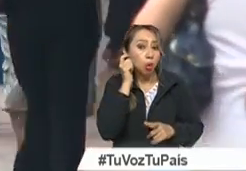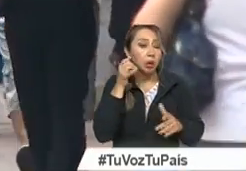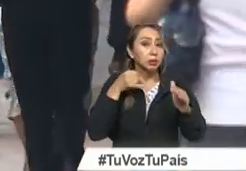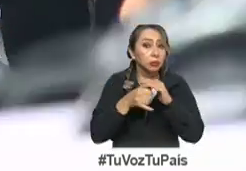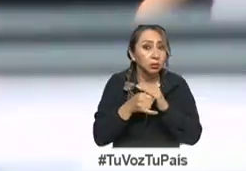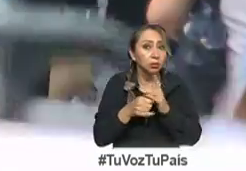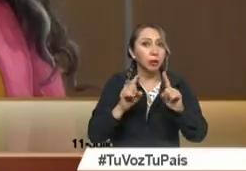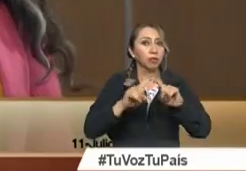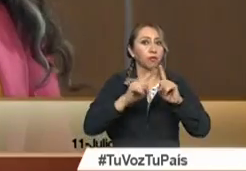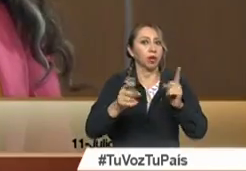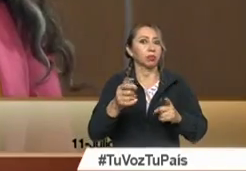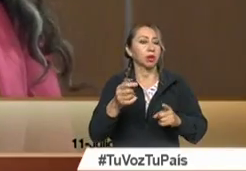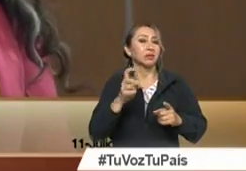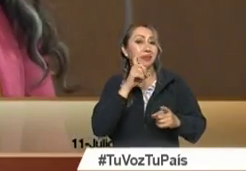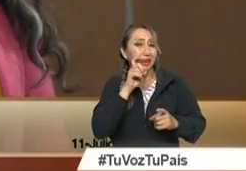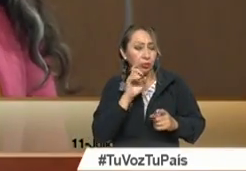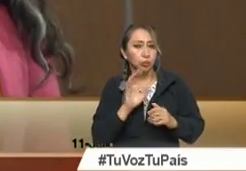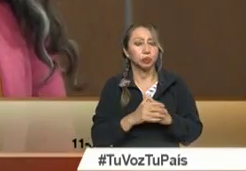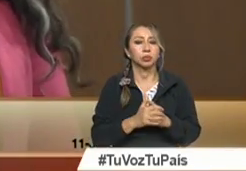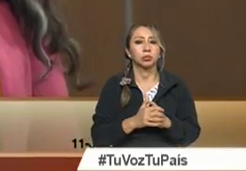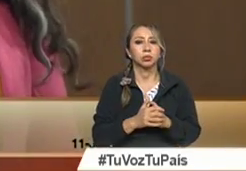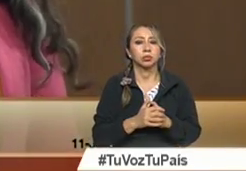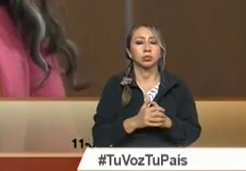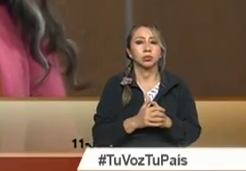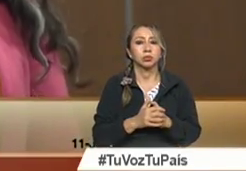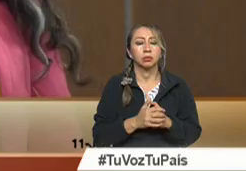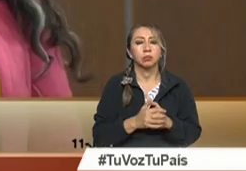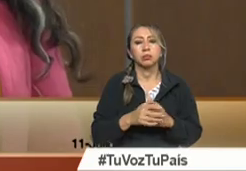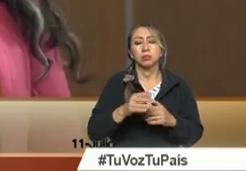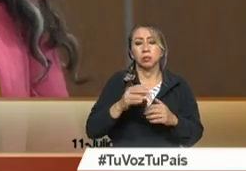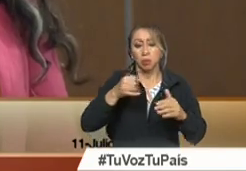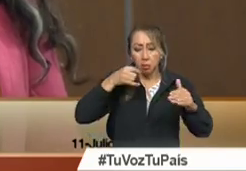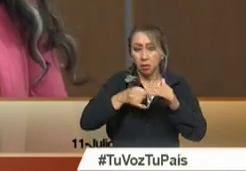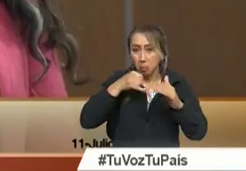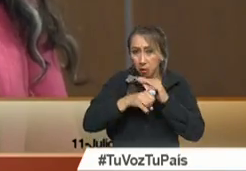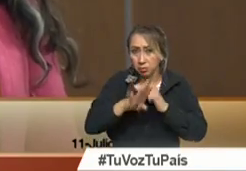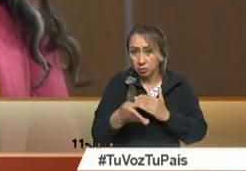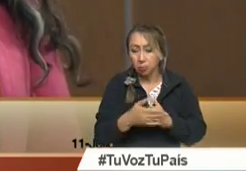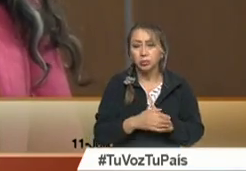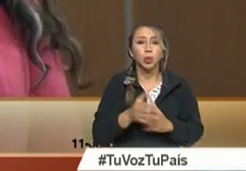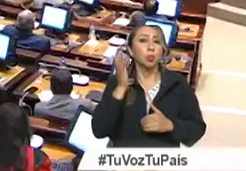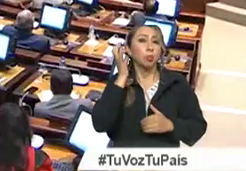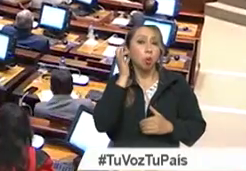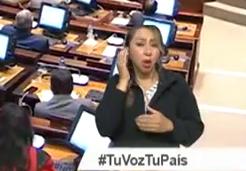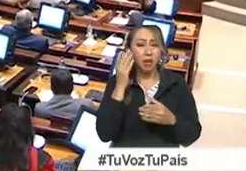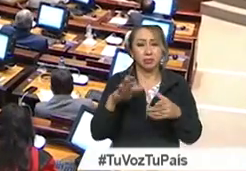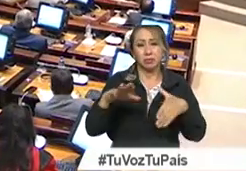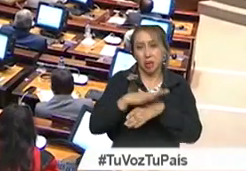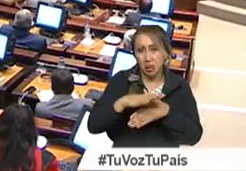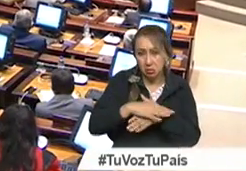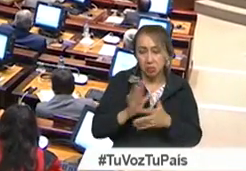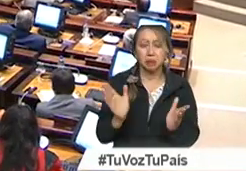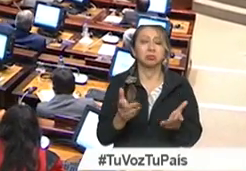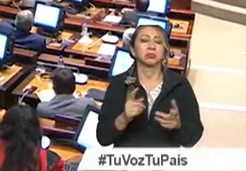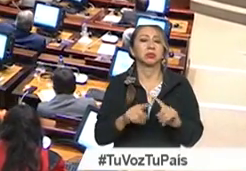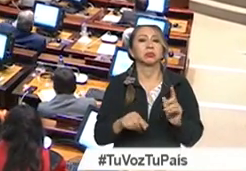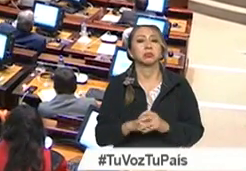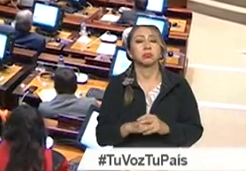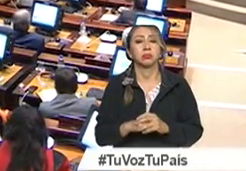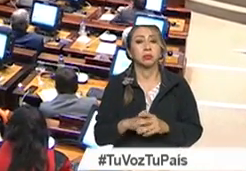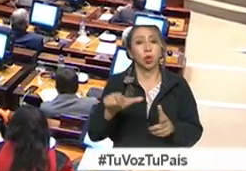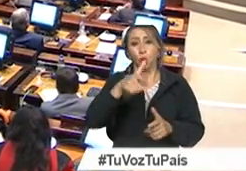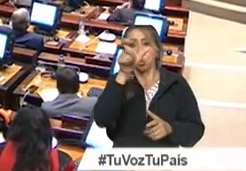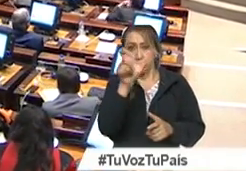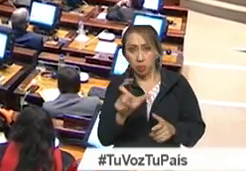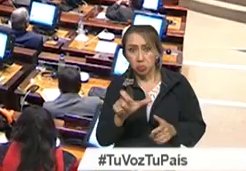diversas se incluye a la categoría femicidio para mujeres trans y mujeres lesbianas el presidente de la asamblea nacional josé